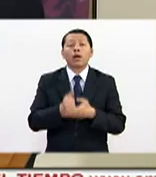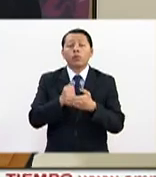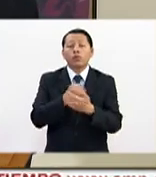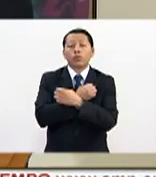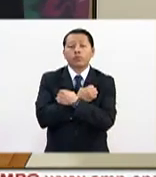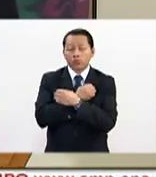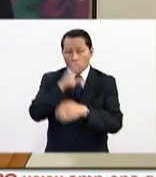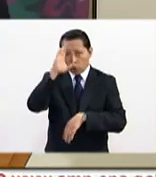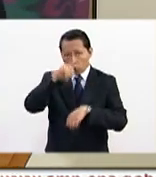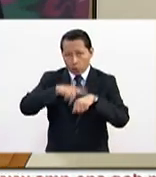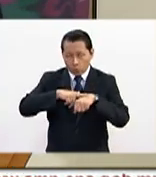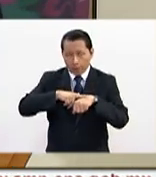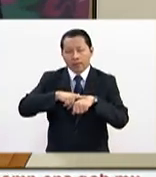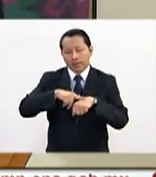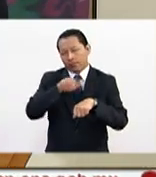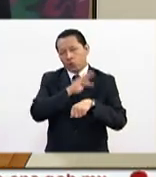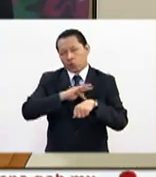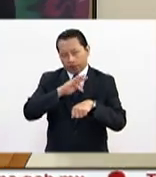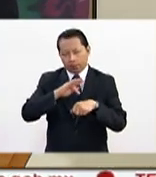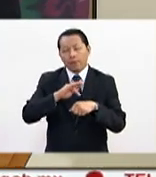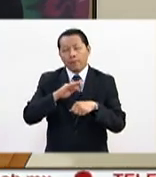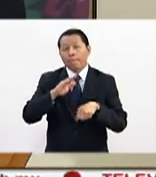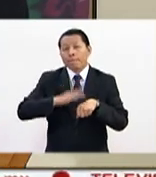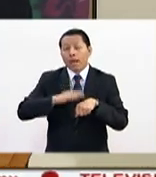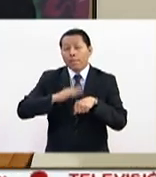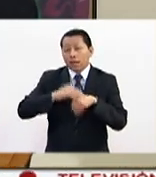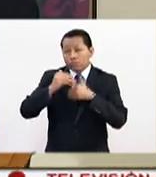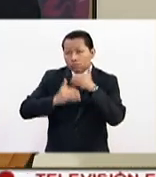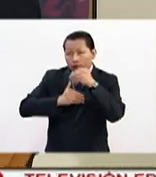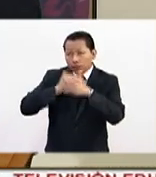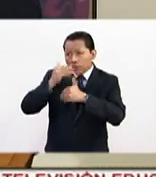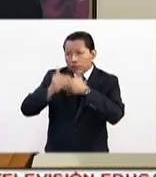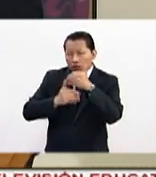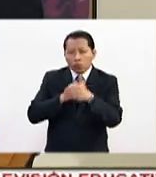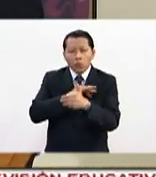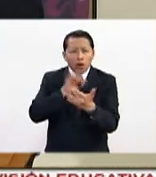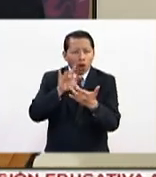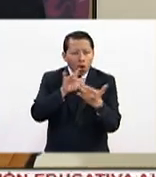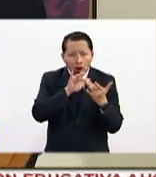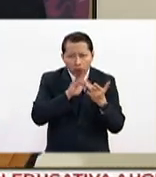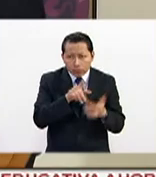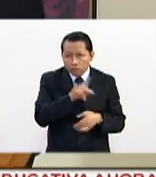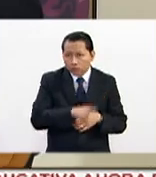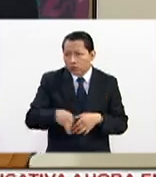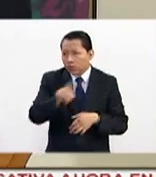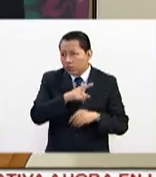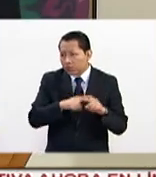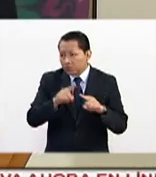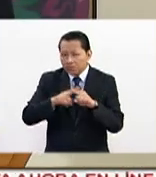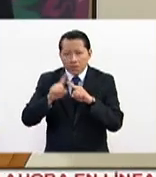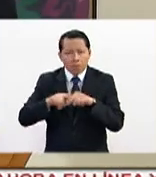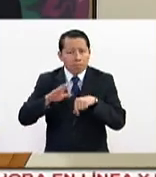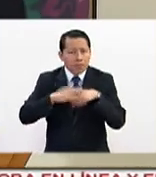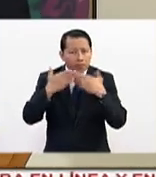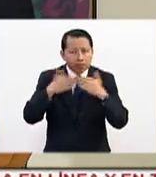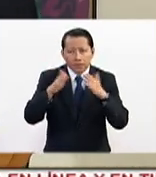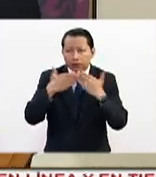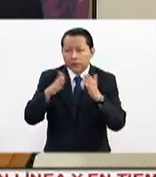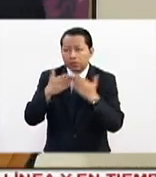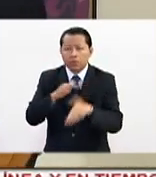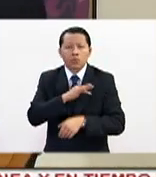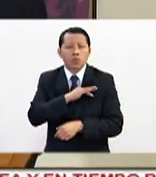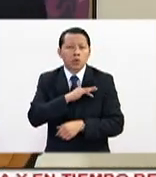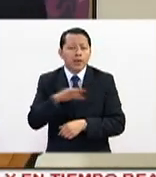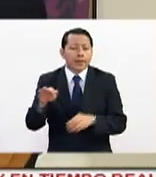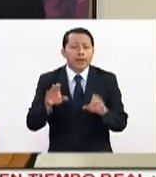de la cultura como nos podemos acercar cada vez más a otros pueblos, como podemos hacerlo con mayor apertura y como creemos que se